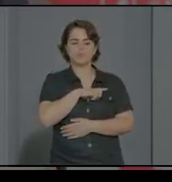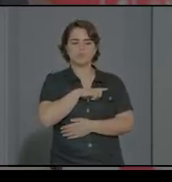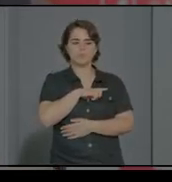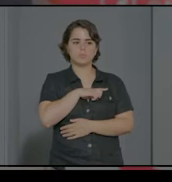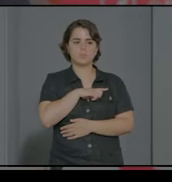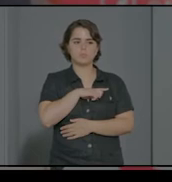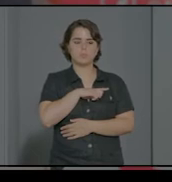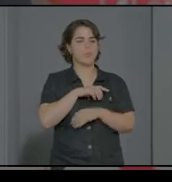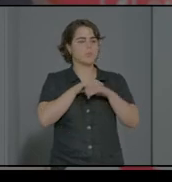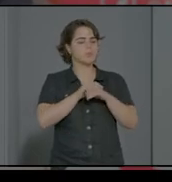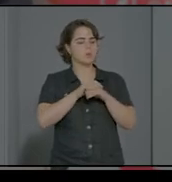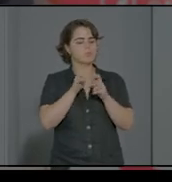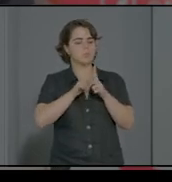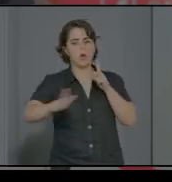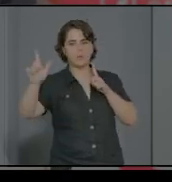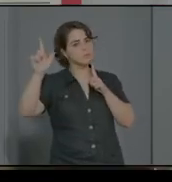amistad.